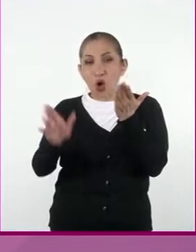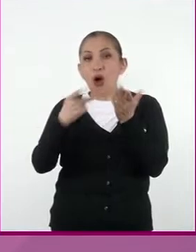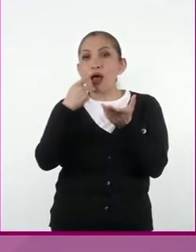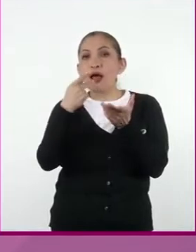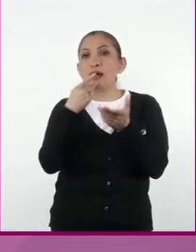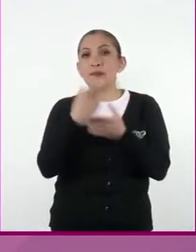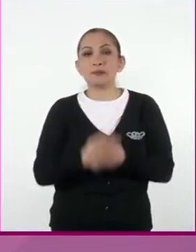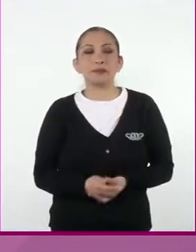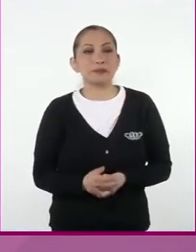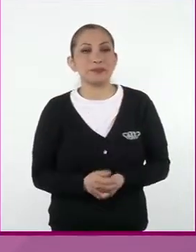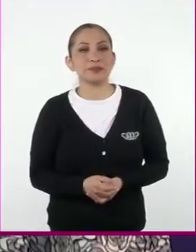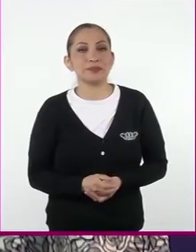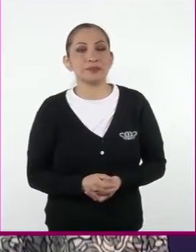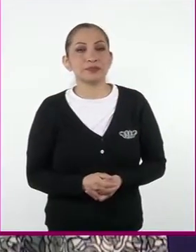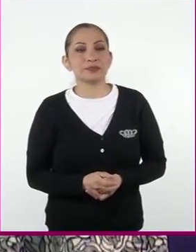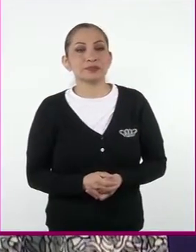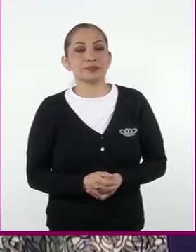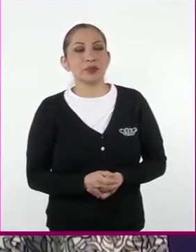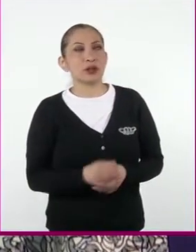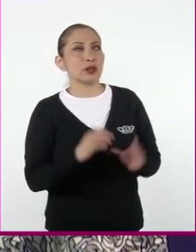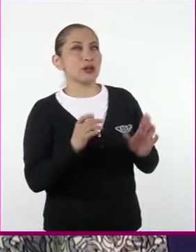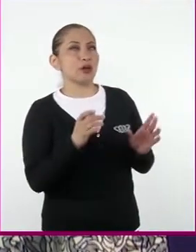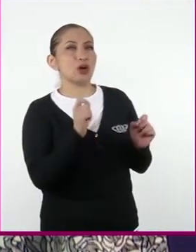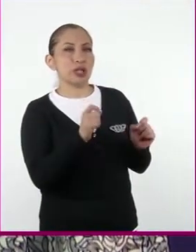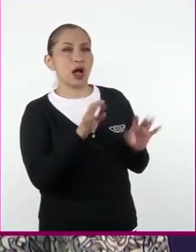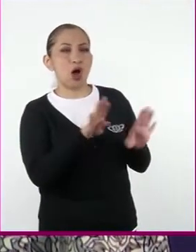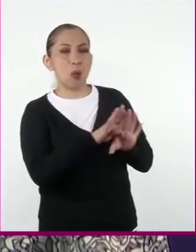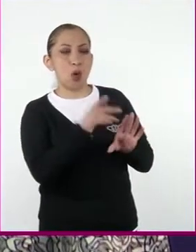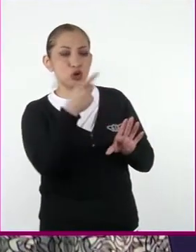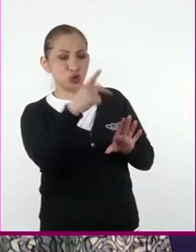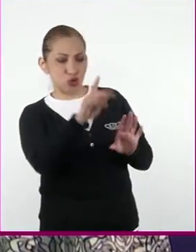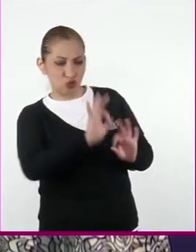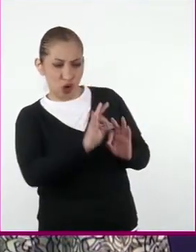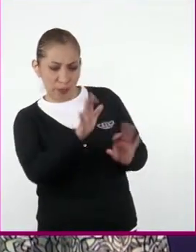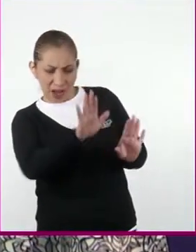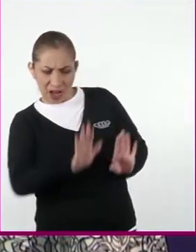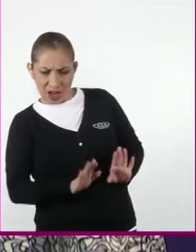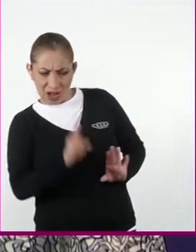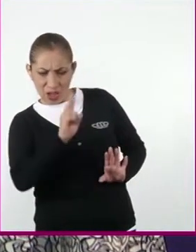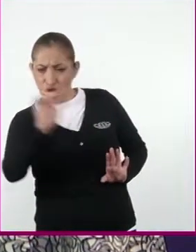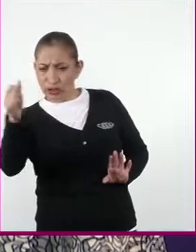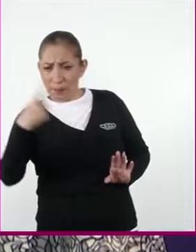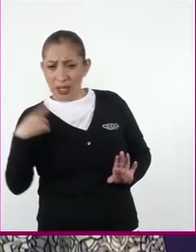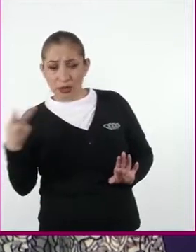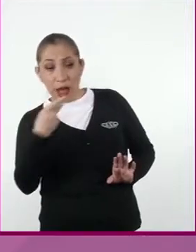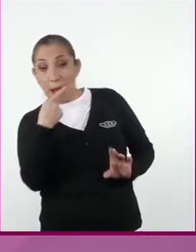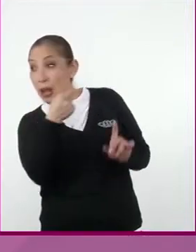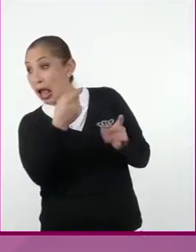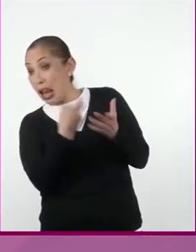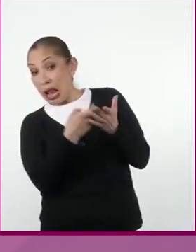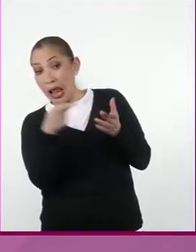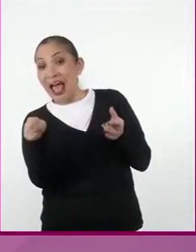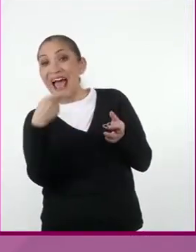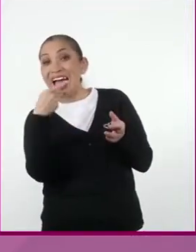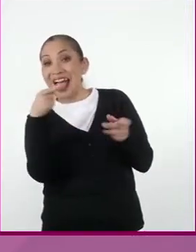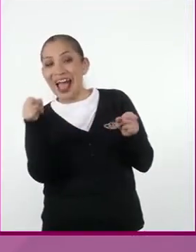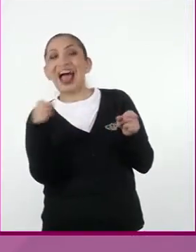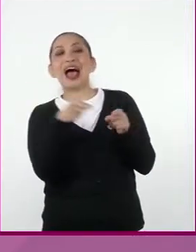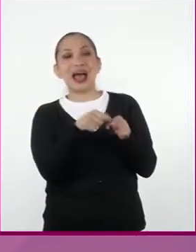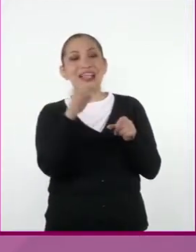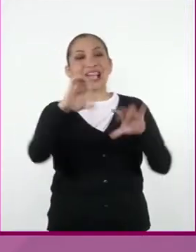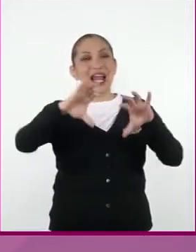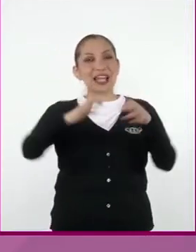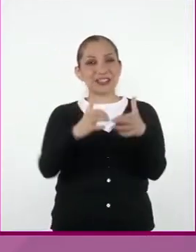diálogo. O sea, por cómo actúa y lo que los otros personajes dicen de él. Así es,